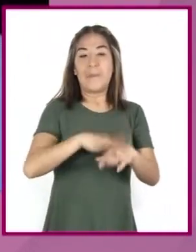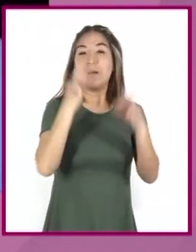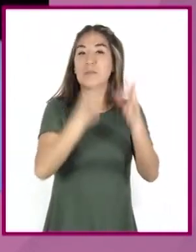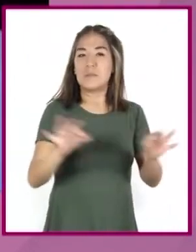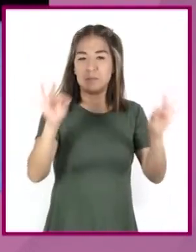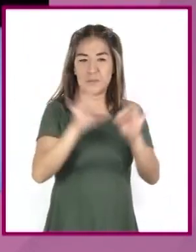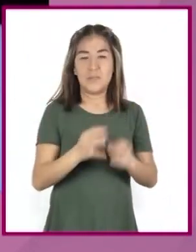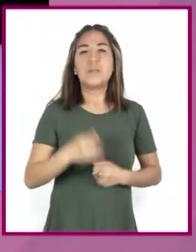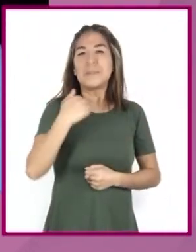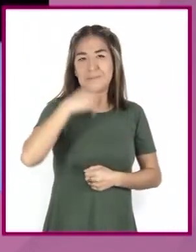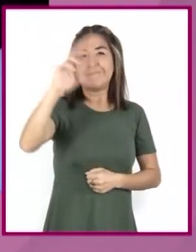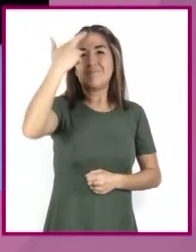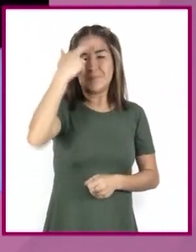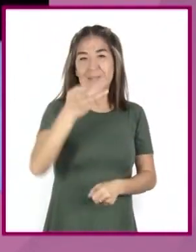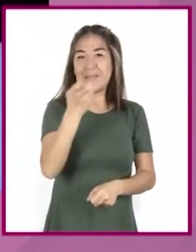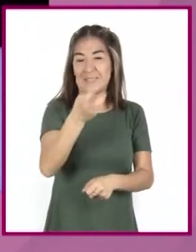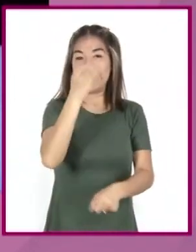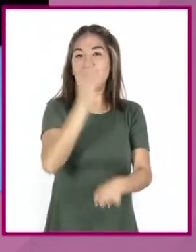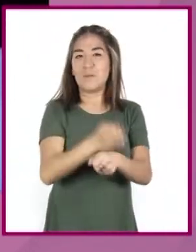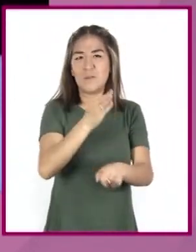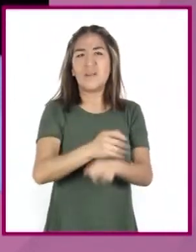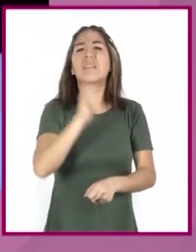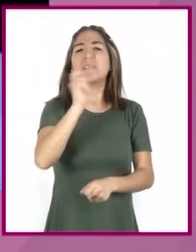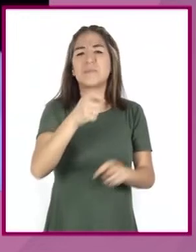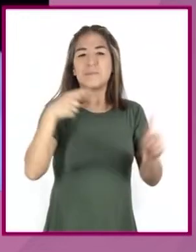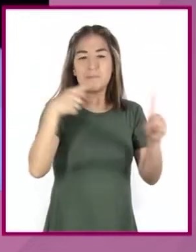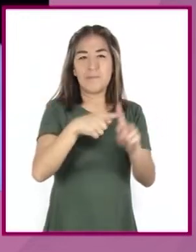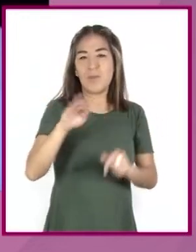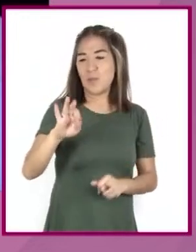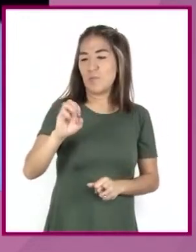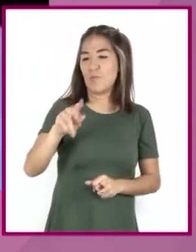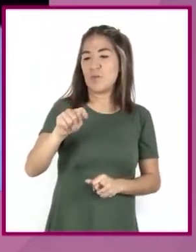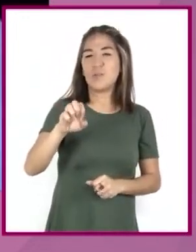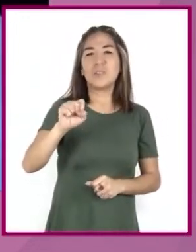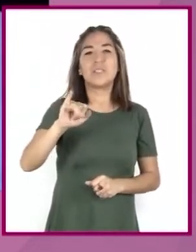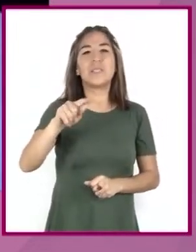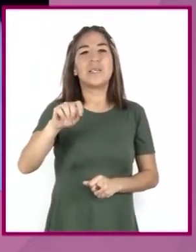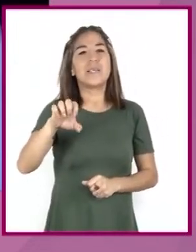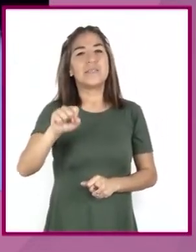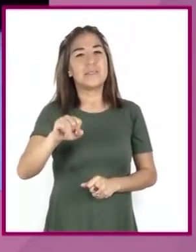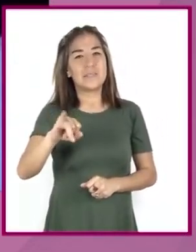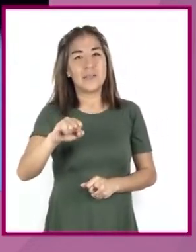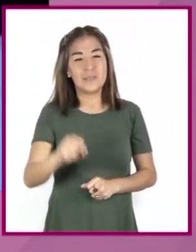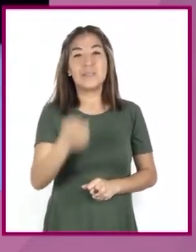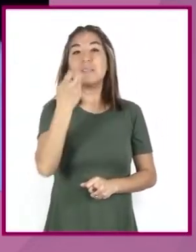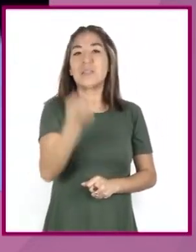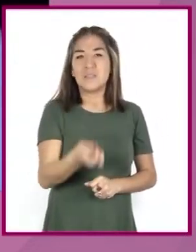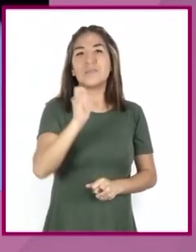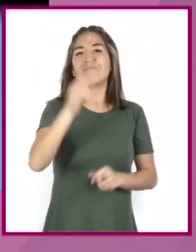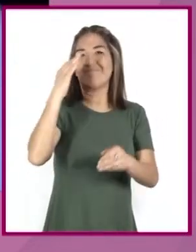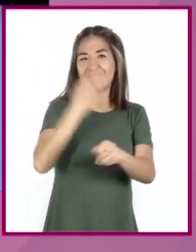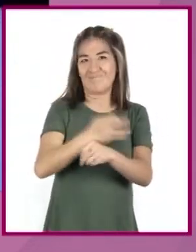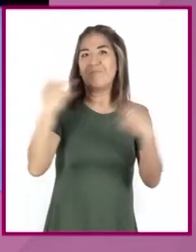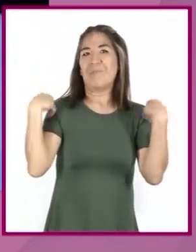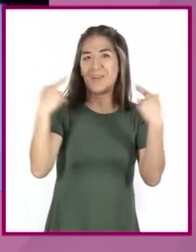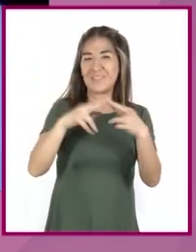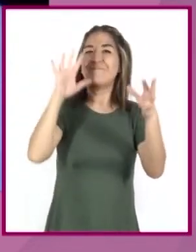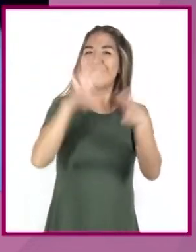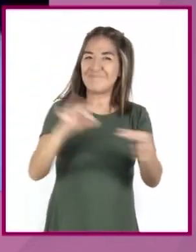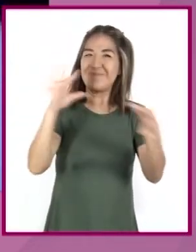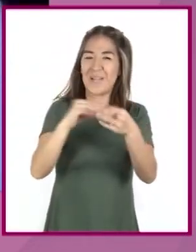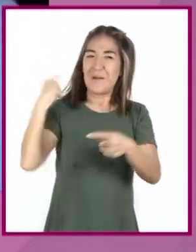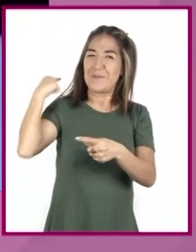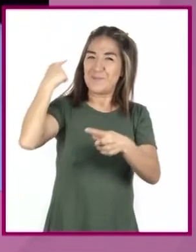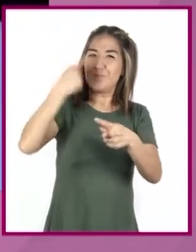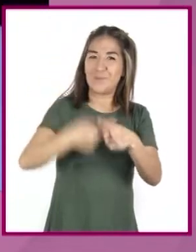lo recuerdo muy bien, porque en este se realiza la fotosíntesis. de lo que tanto nos han hablado los maestros y que es